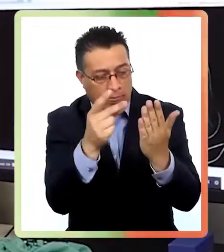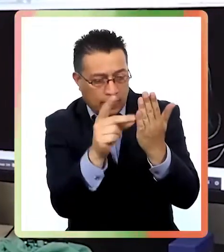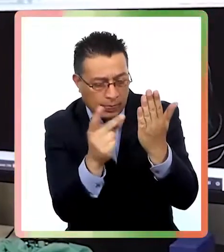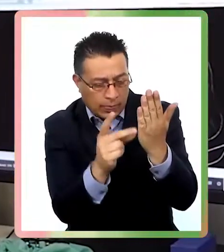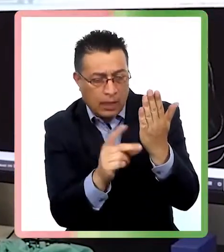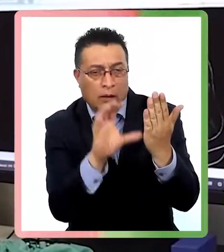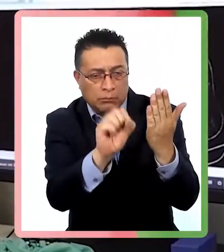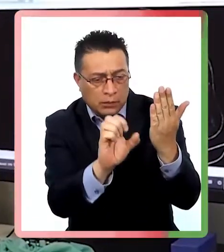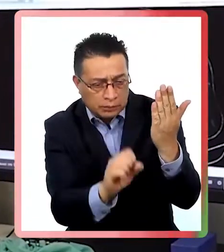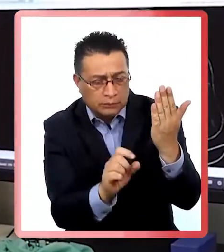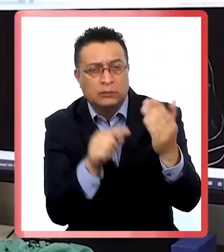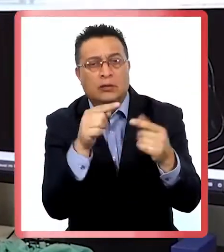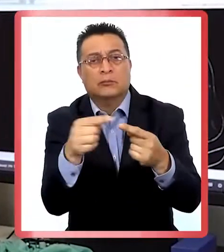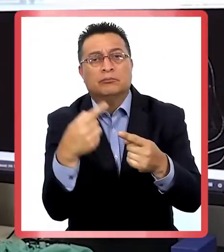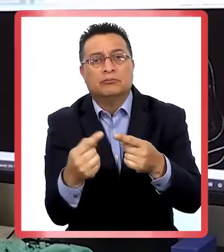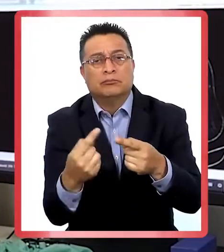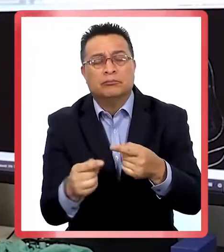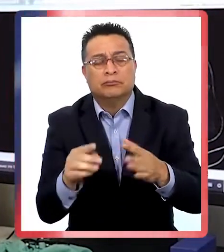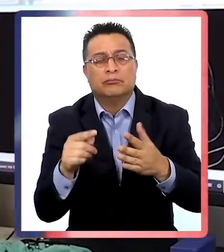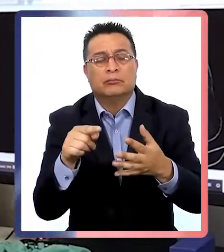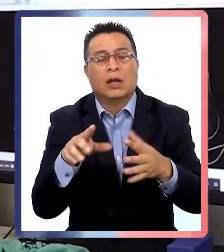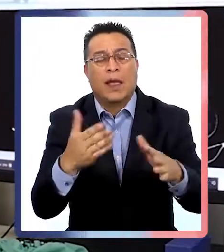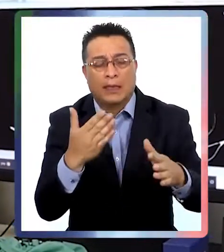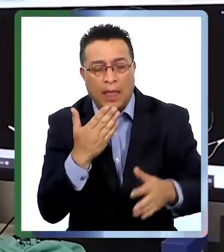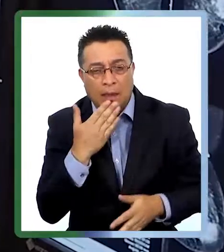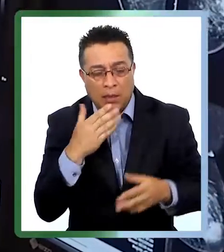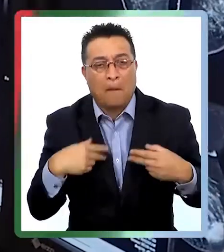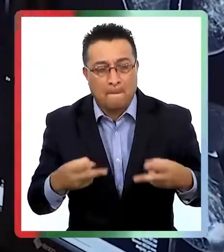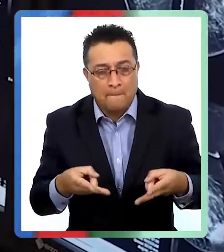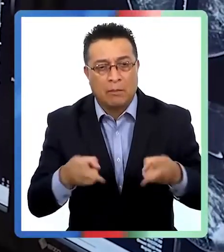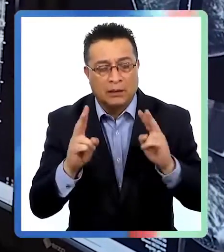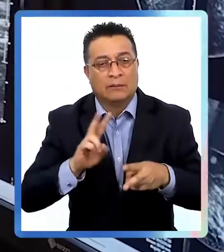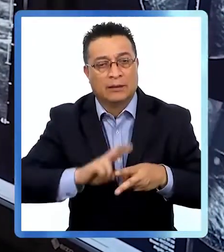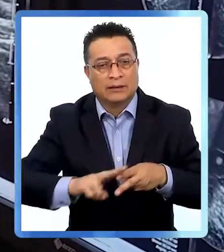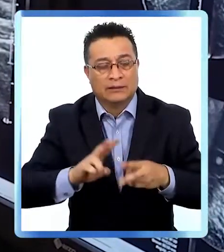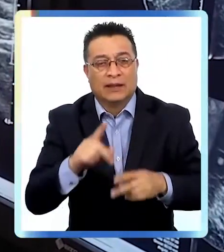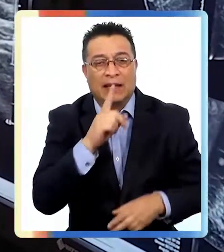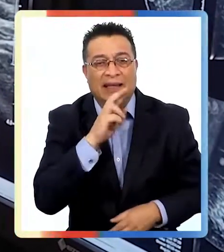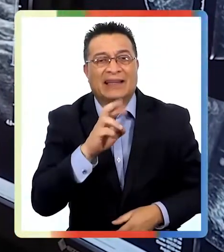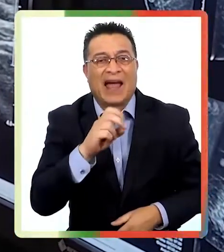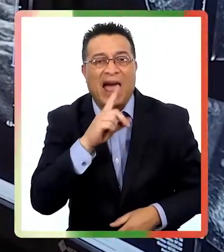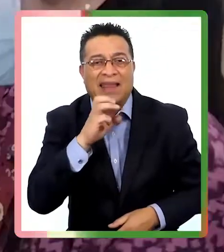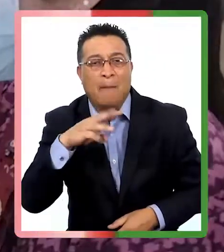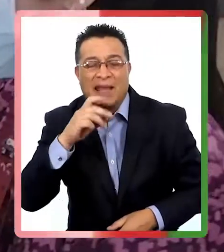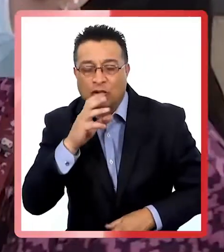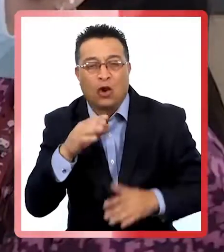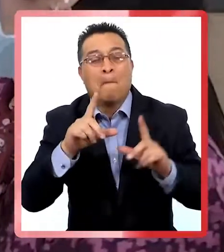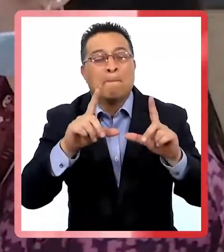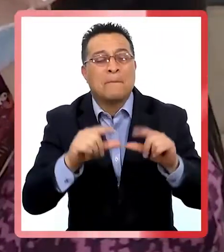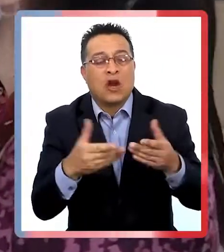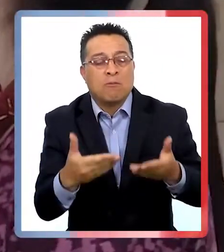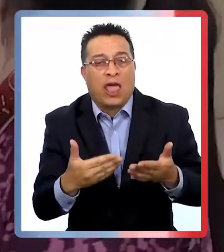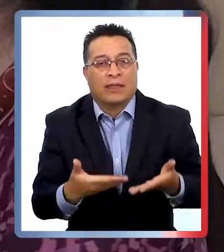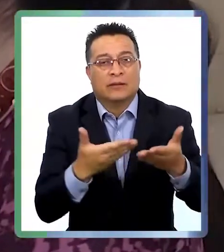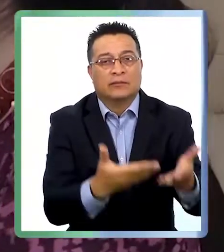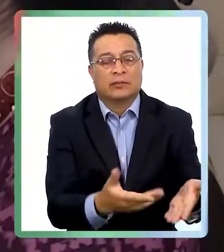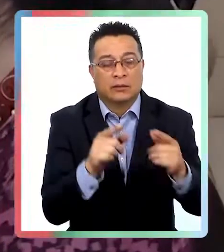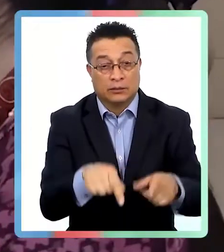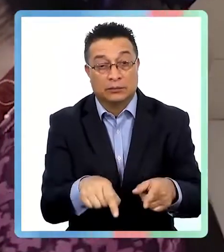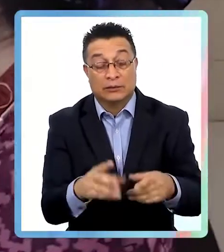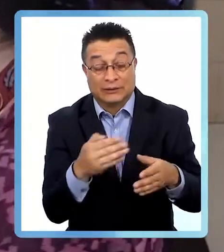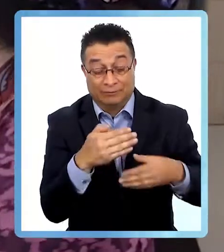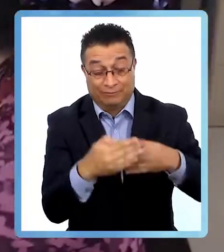de una serie de patologías pero también permite realizar tratamientos mínimamente invasivos la ventaja que tiene es que son